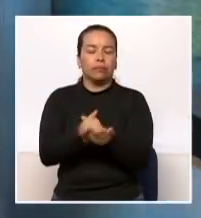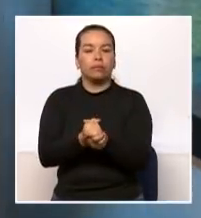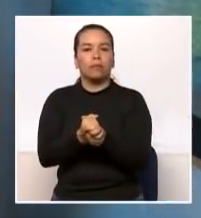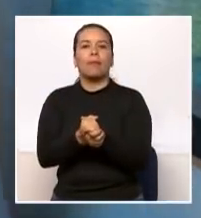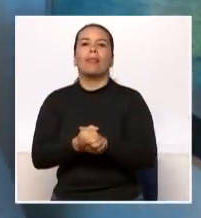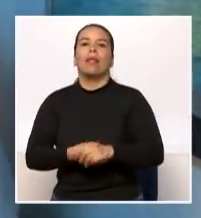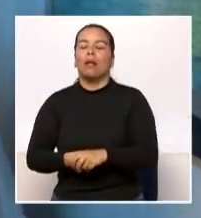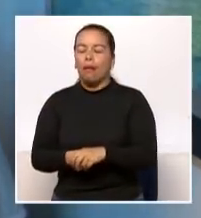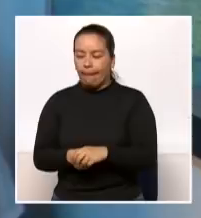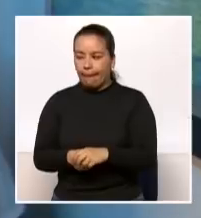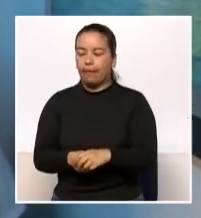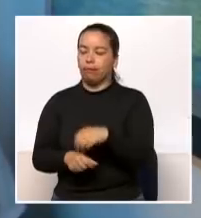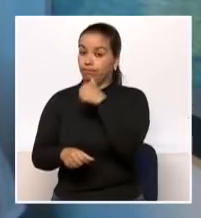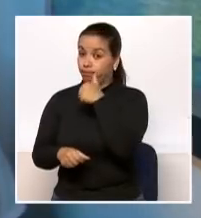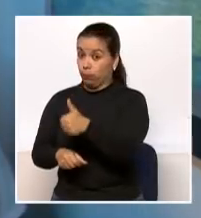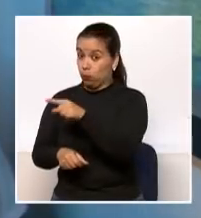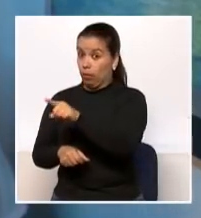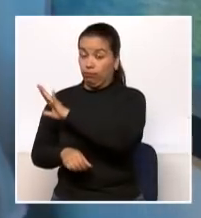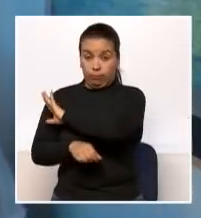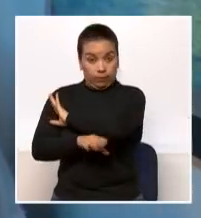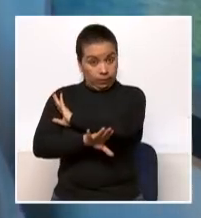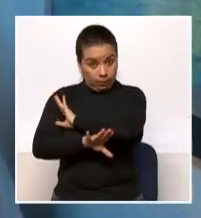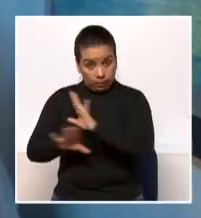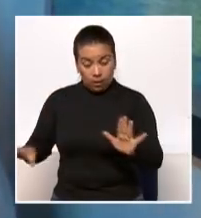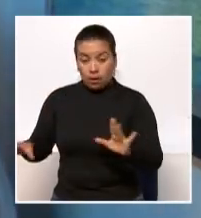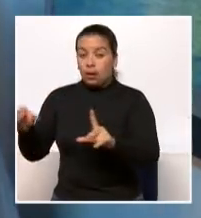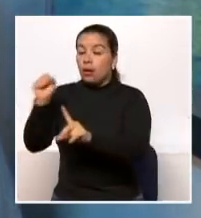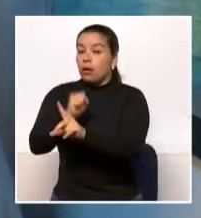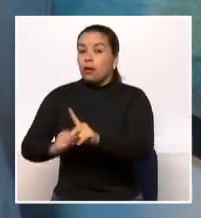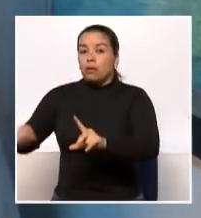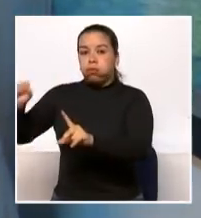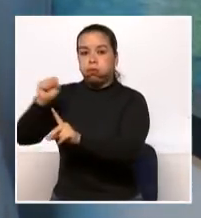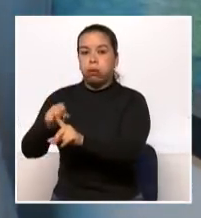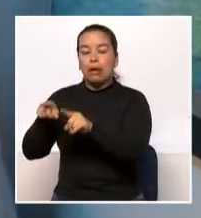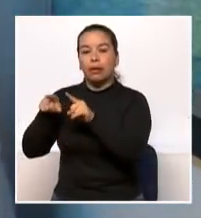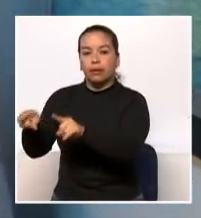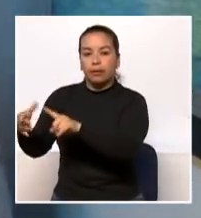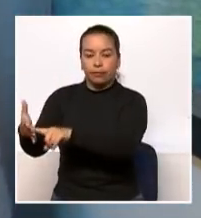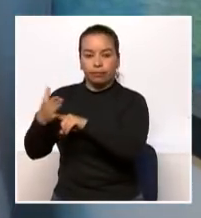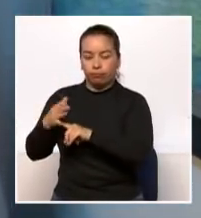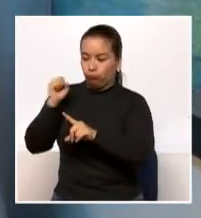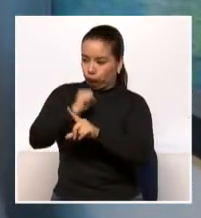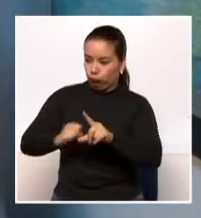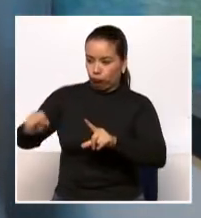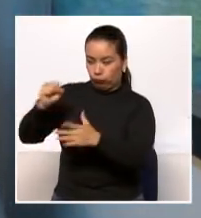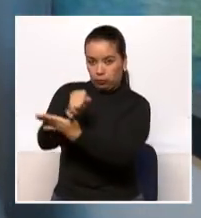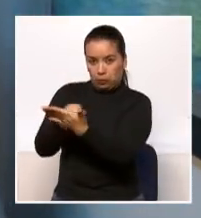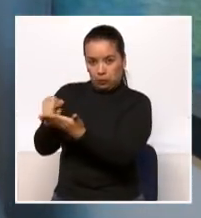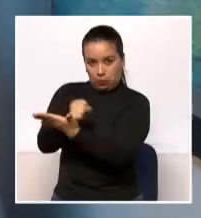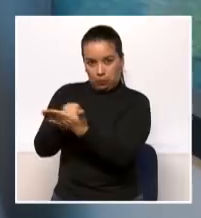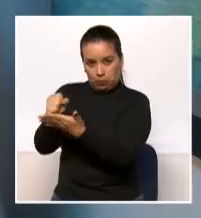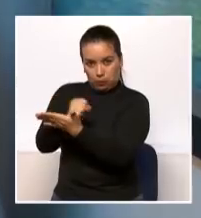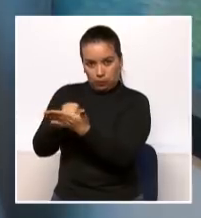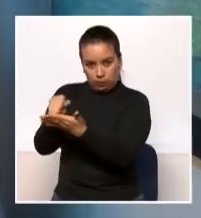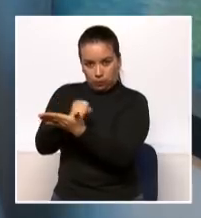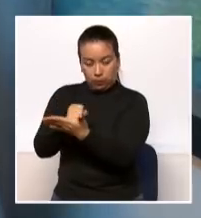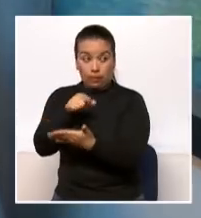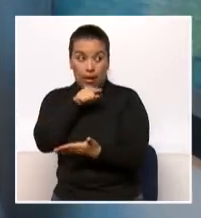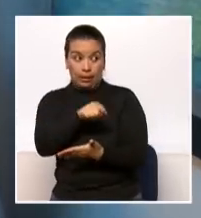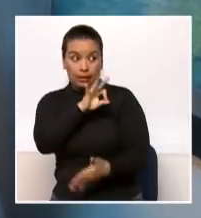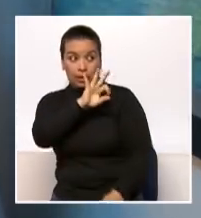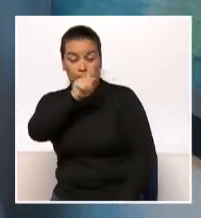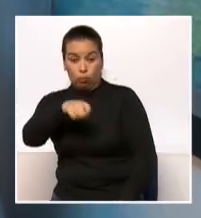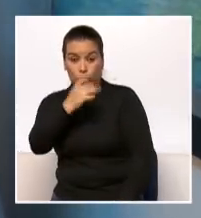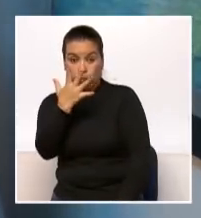inició la ecografía del doctor César Canizales con este transductor, con este cristal. Con el Convex de 3.5